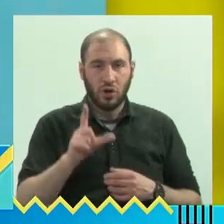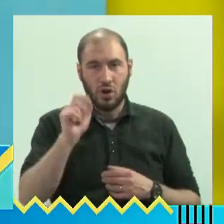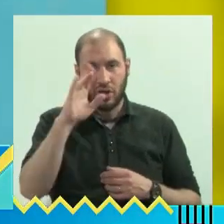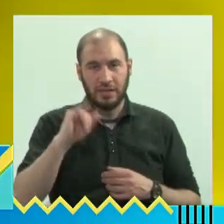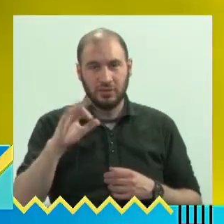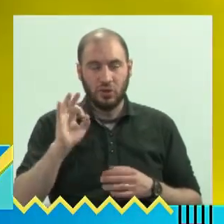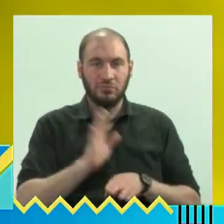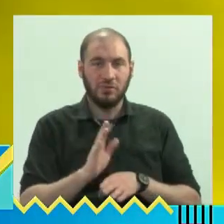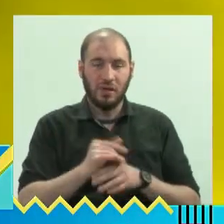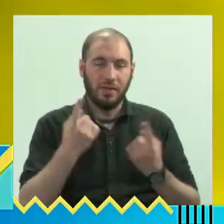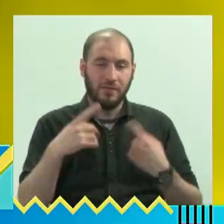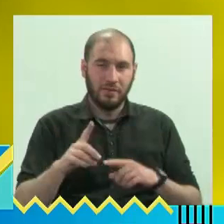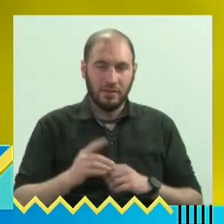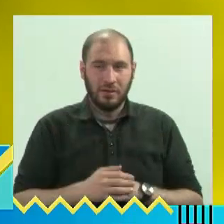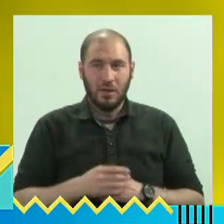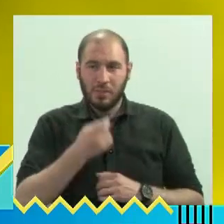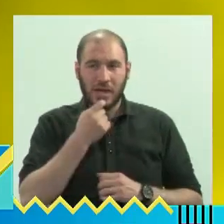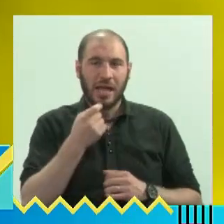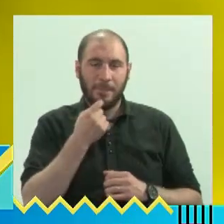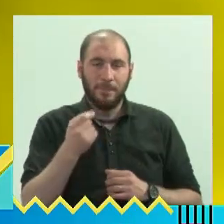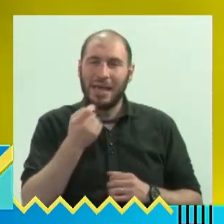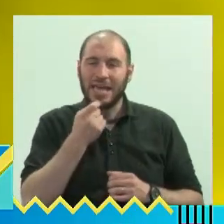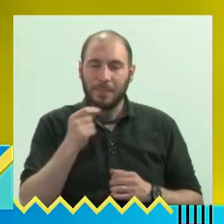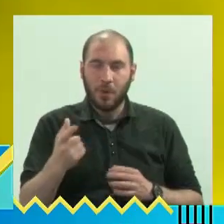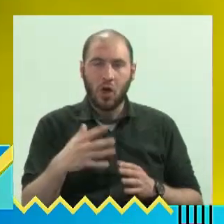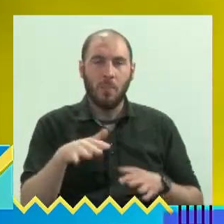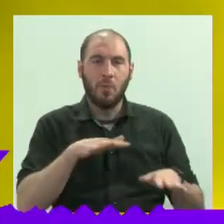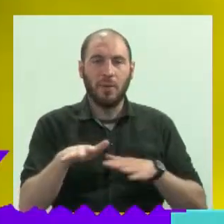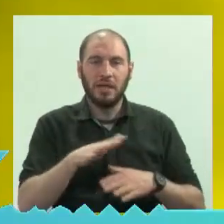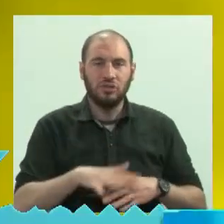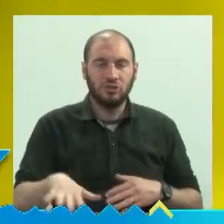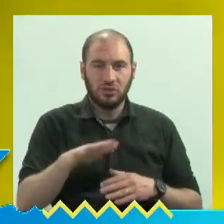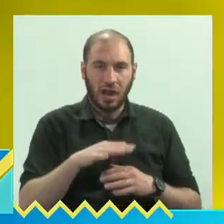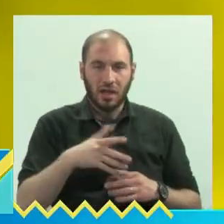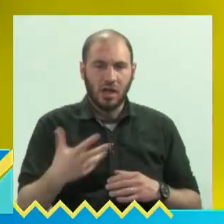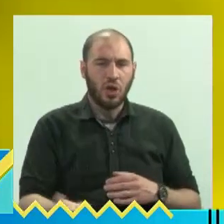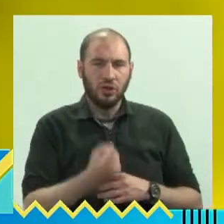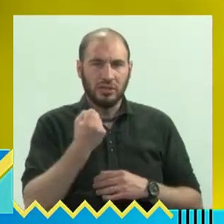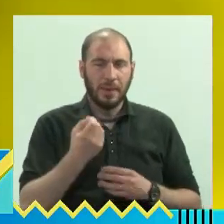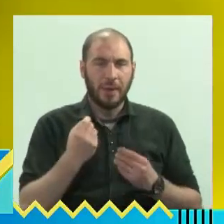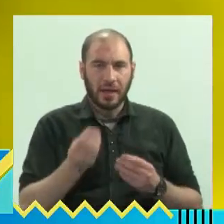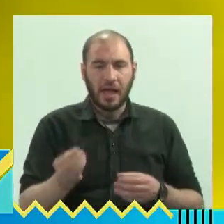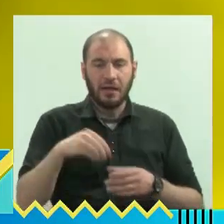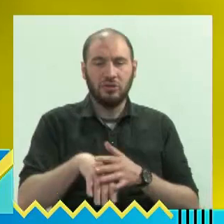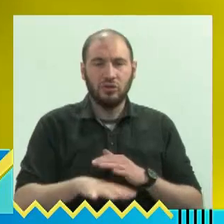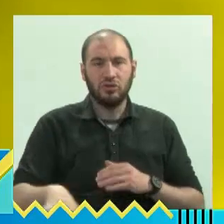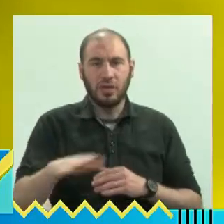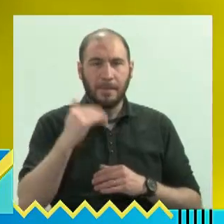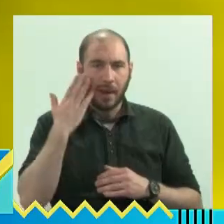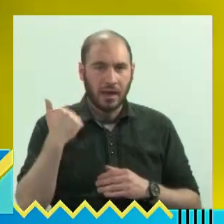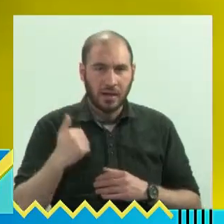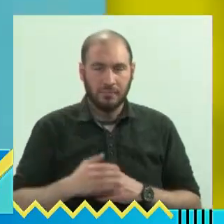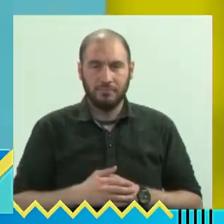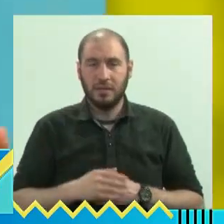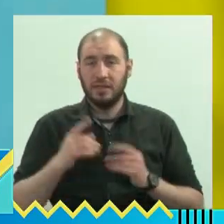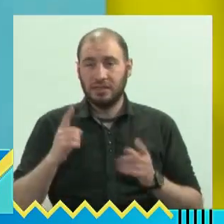puede representar otra cuestión, ¿no? Como un ejemplo de la movilidad social que hay que alcanzar para integrarse a la sociedad blanca, ¿no? Sí,